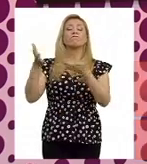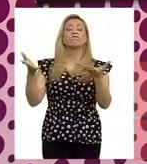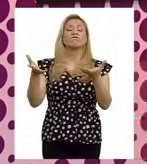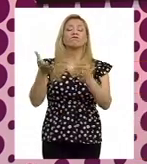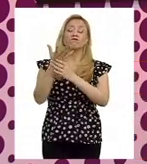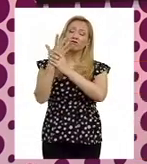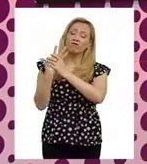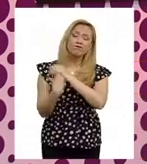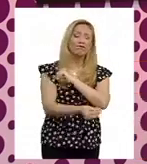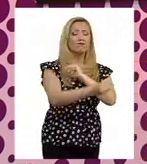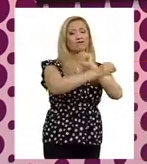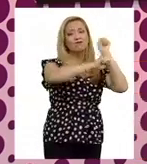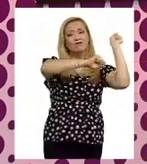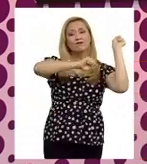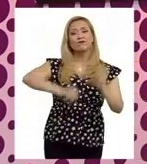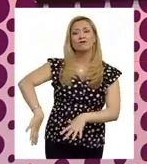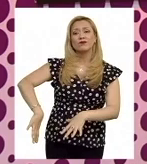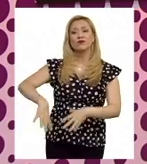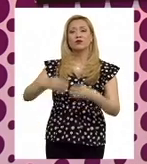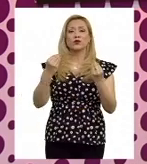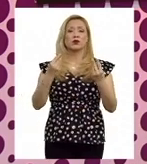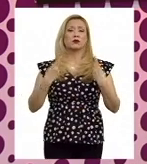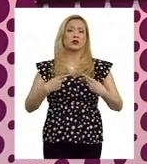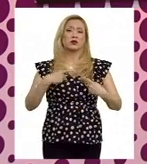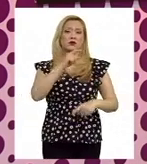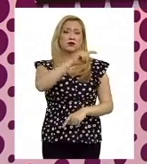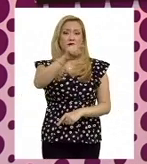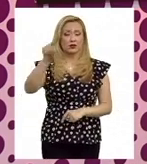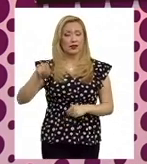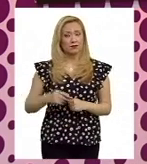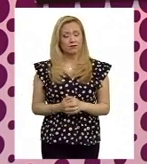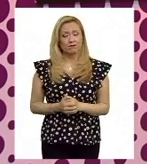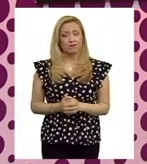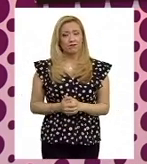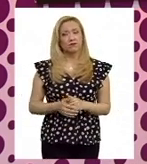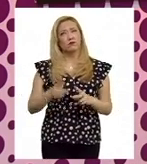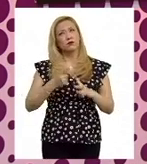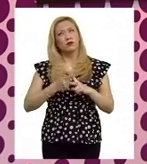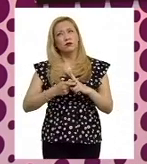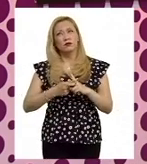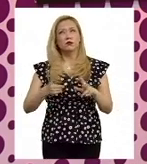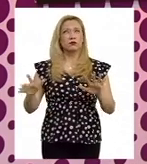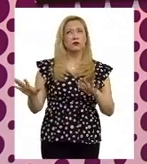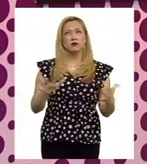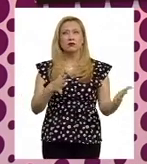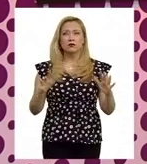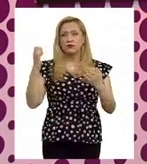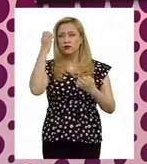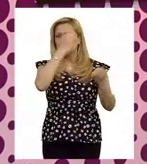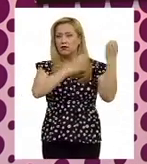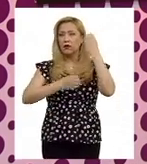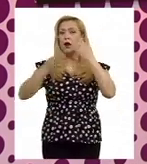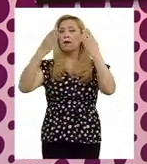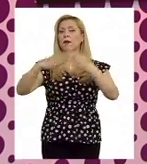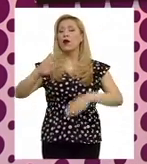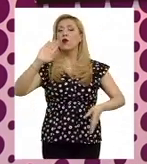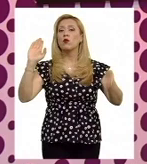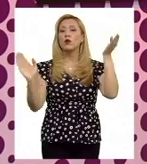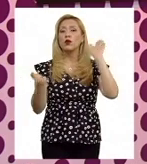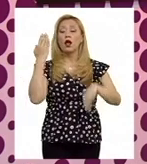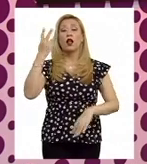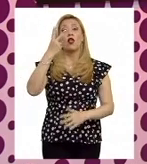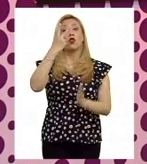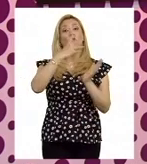el desplazamiento forzado de muchas personas? Se calcula, según estudios del Banco Mundial, que para